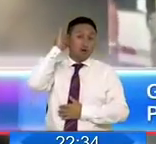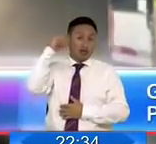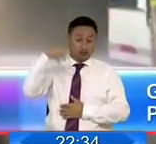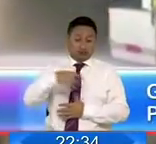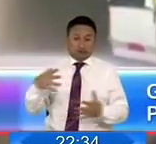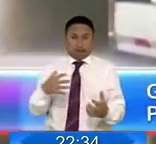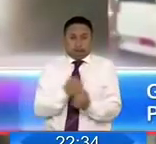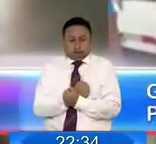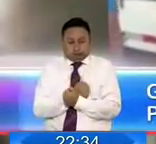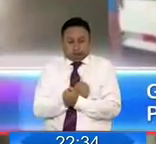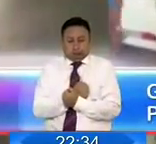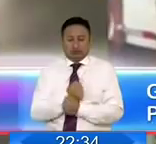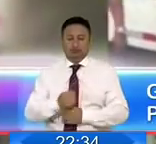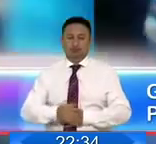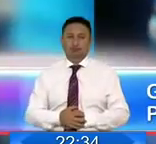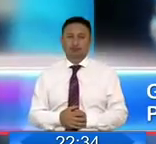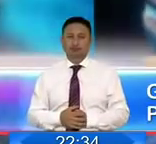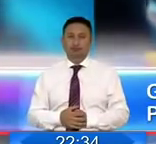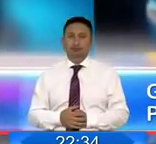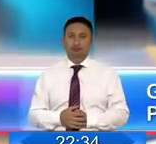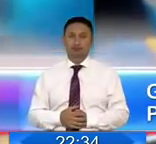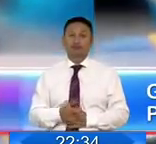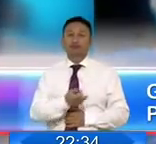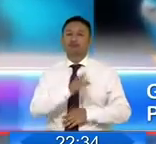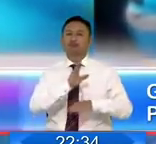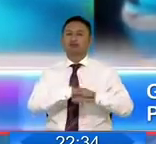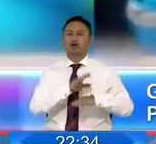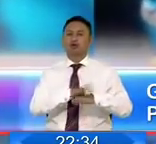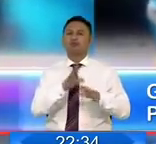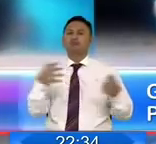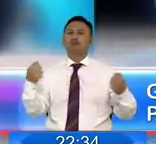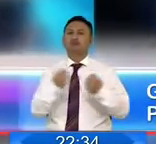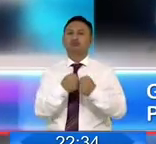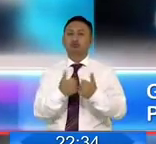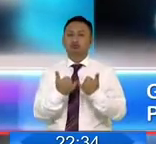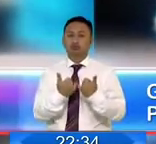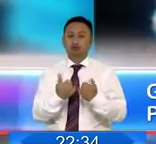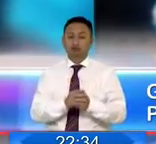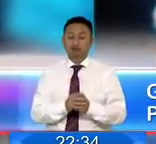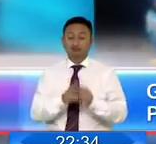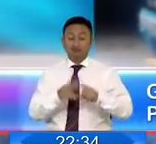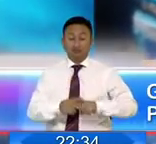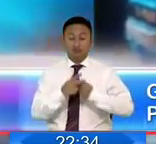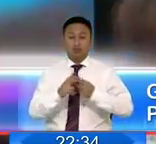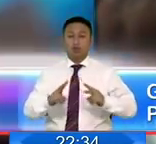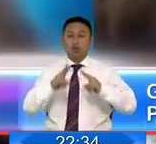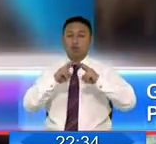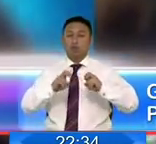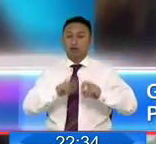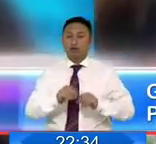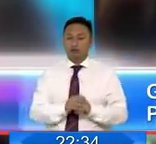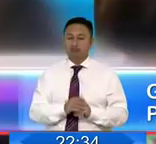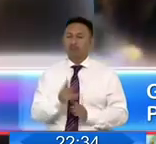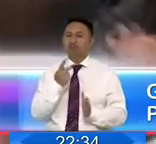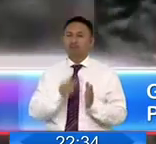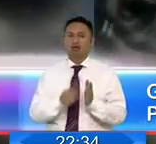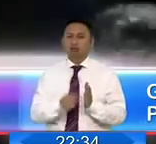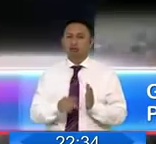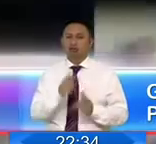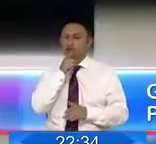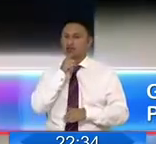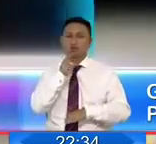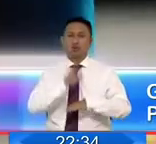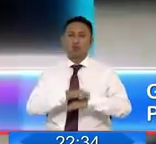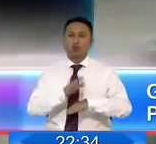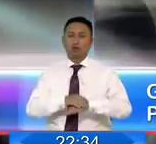de la estructura de la cabina. Las causas del percance son objeto de una investigación que permita determinar qué ocurrió